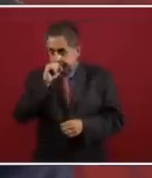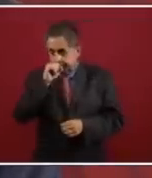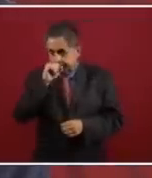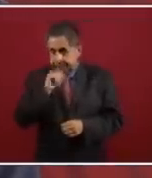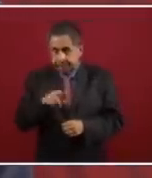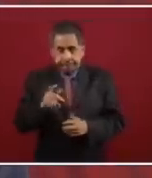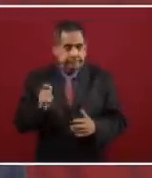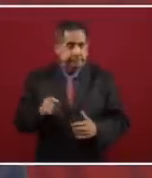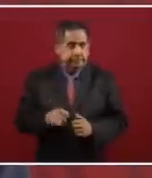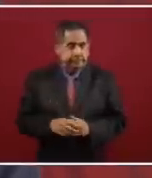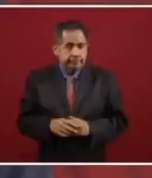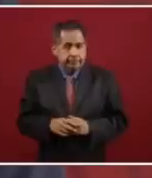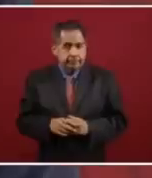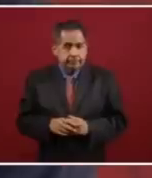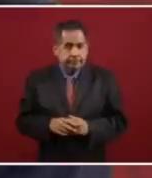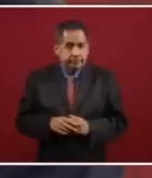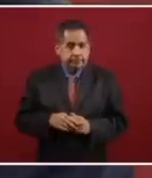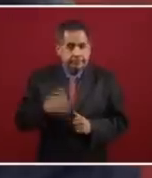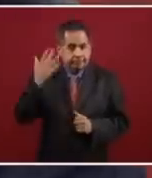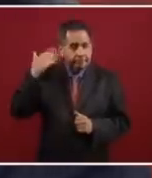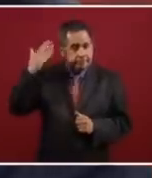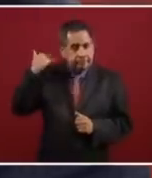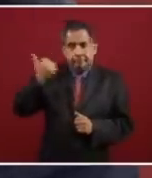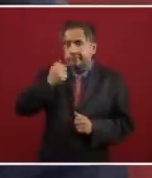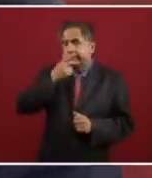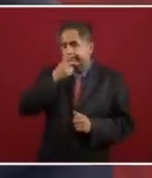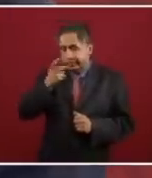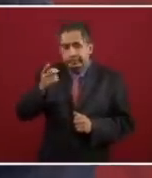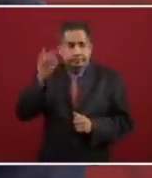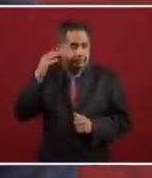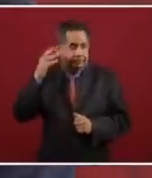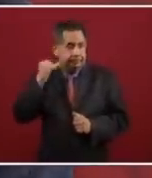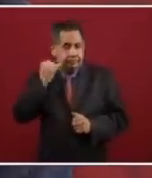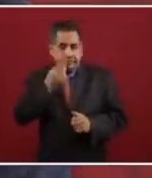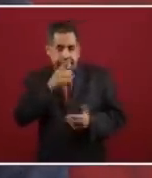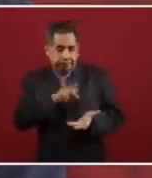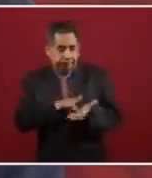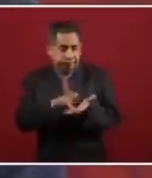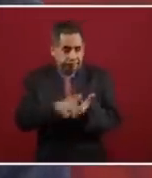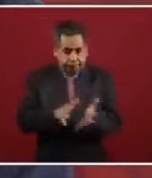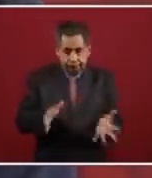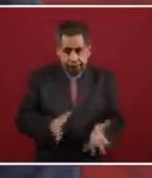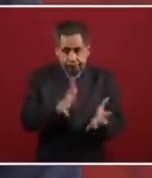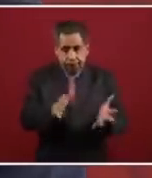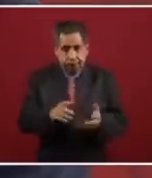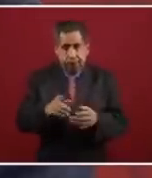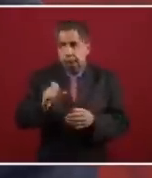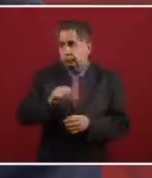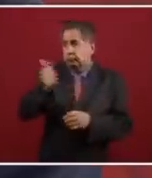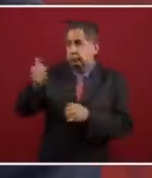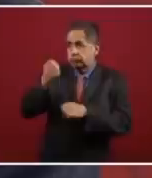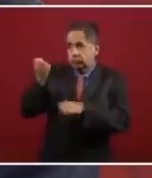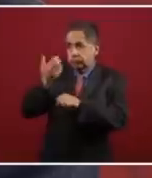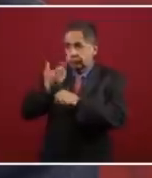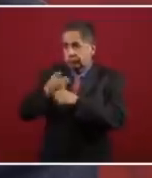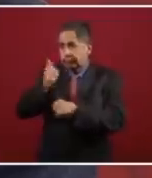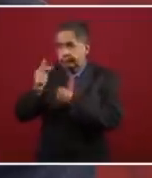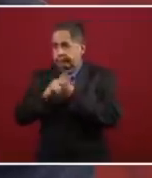de que íbamos a impulsar mucho la llegada de inversión